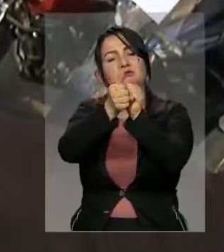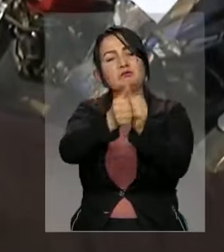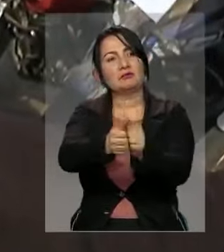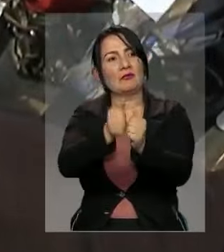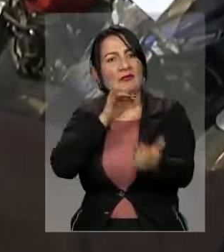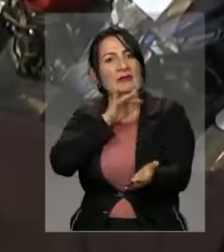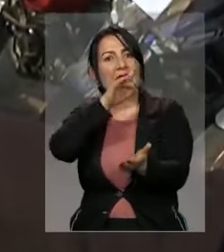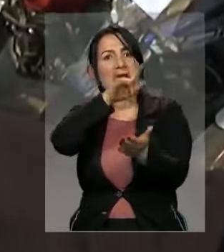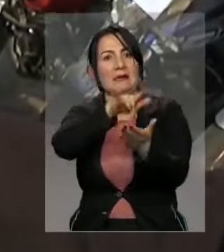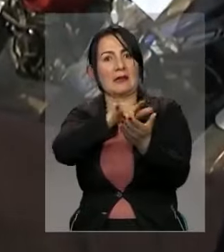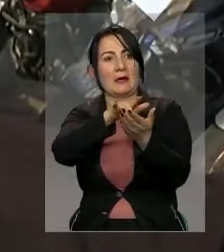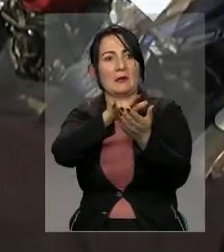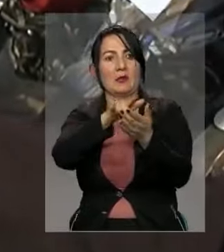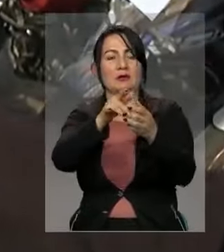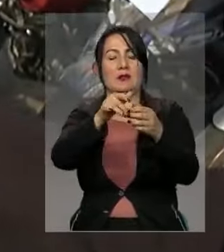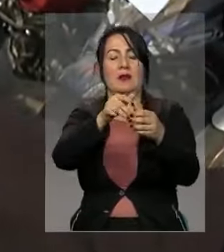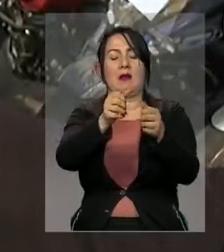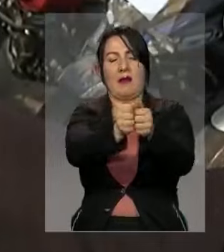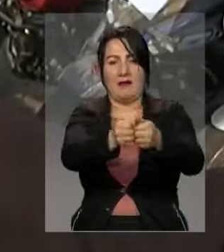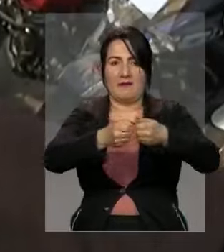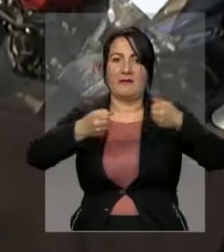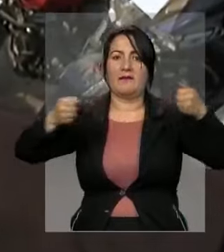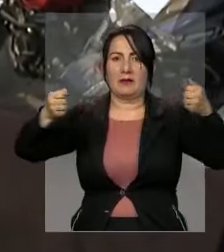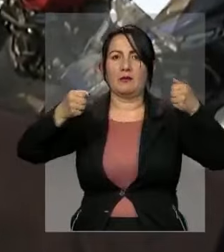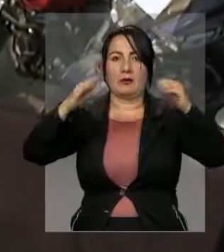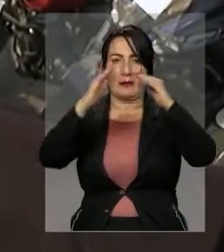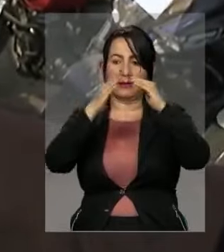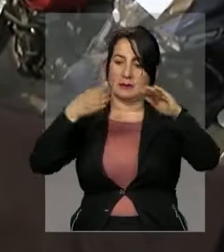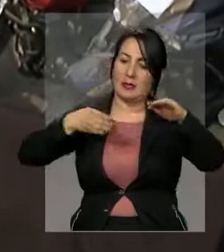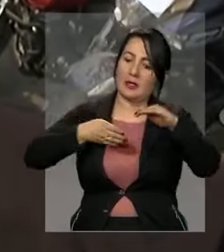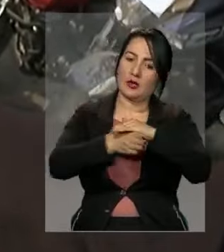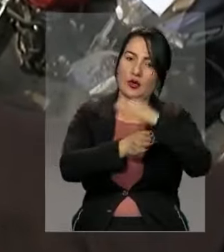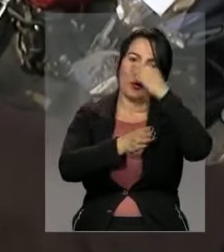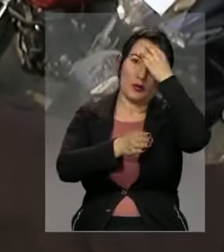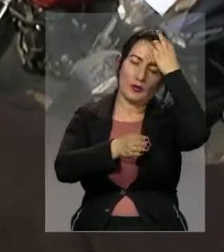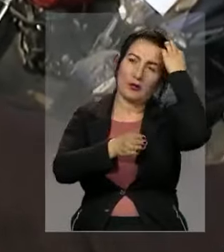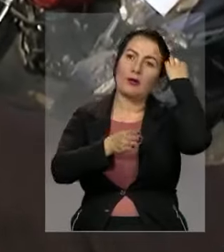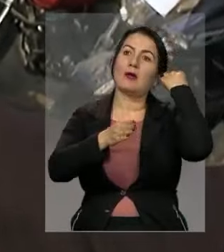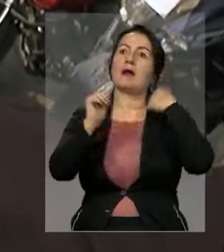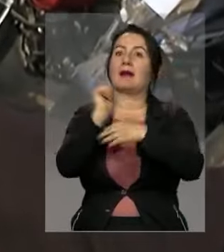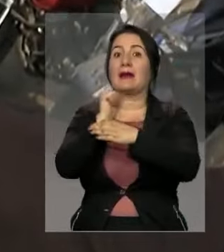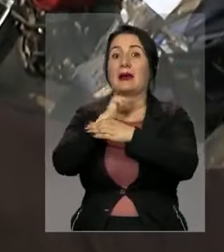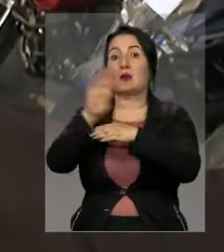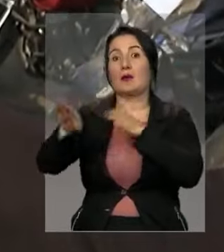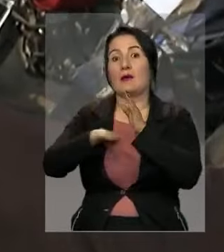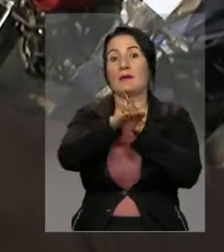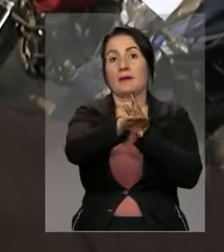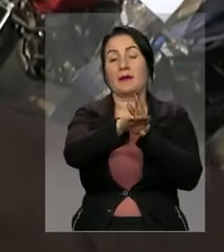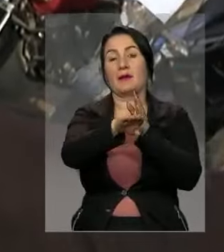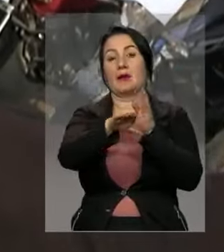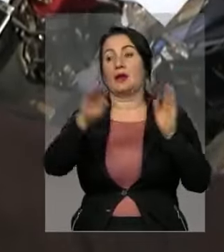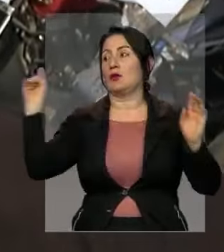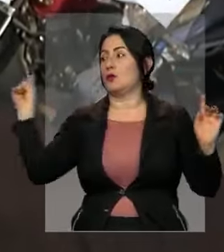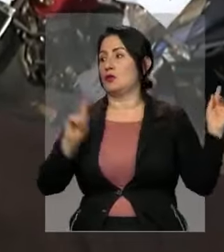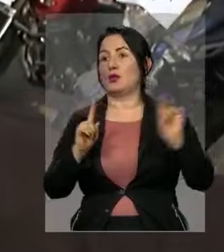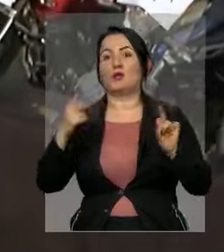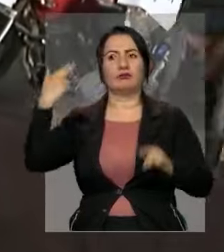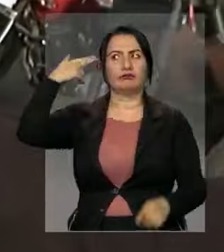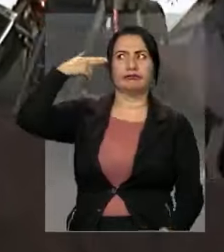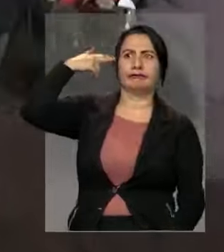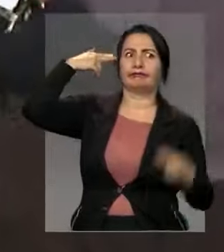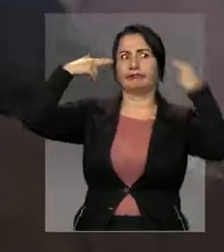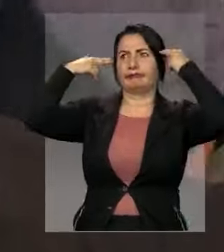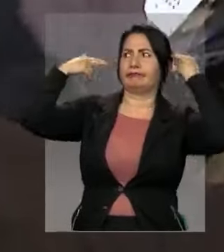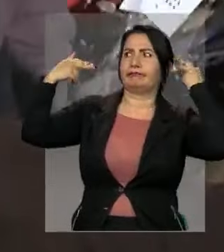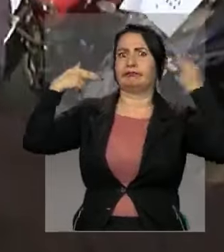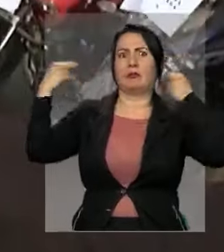llegamos abrimos el portón, luego que ella ingresó, ya cuando el vehículo estaba adentro, dos sujetos le apuntaron a ella con